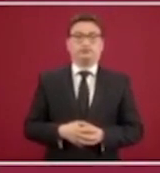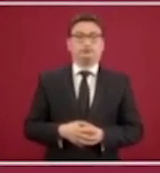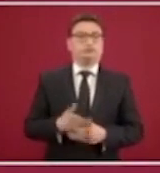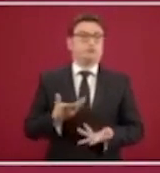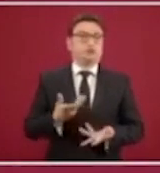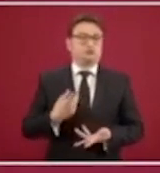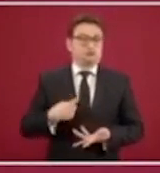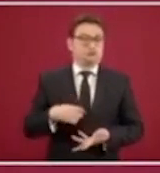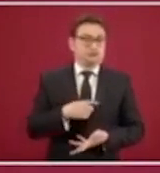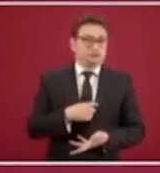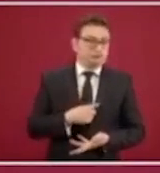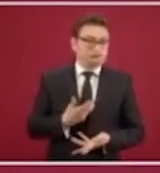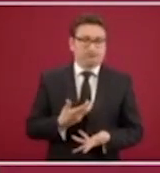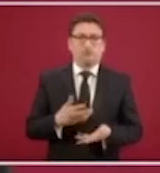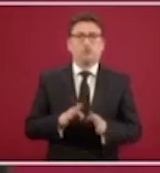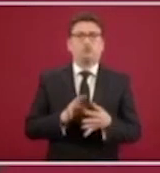con